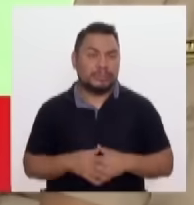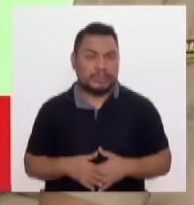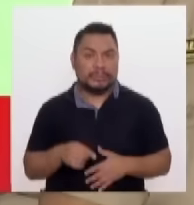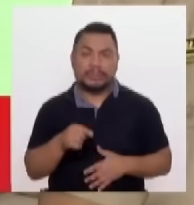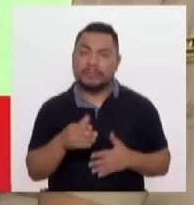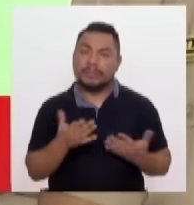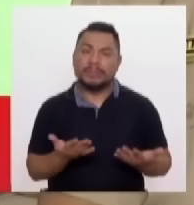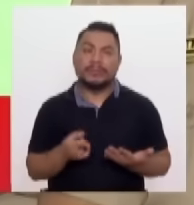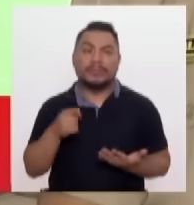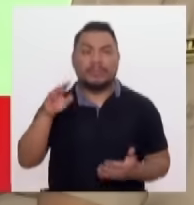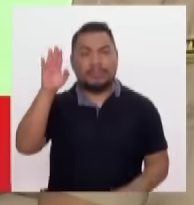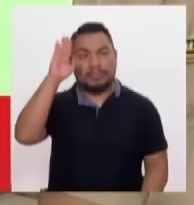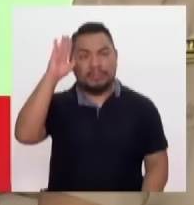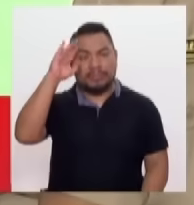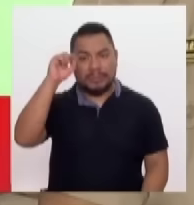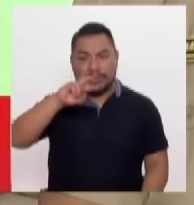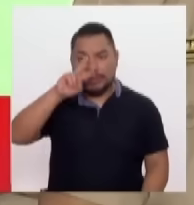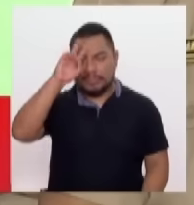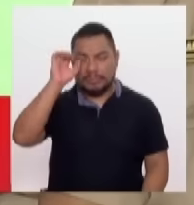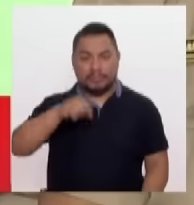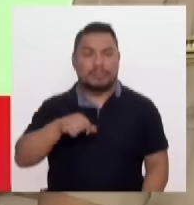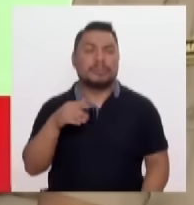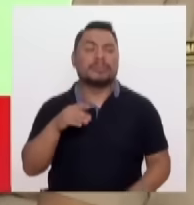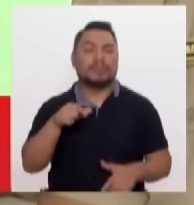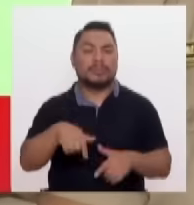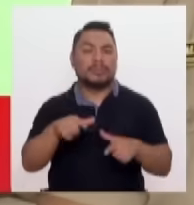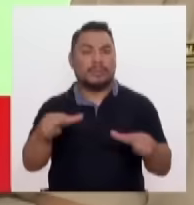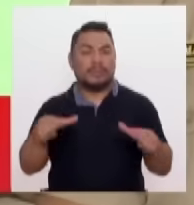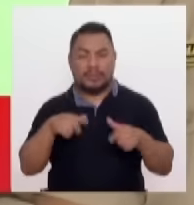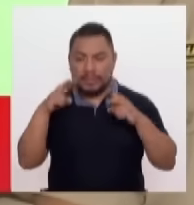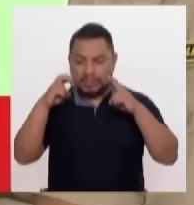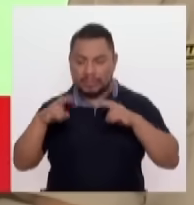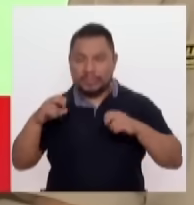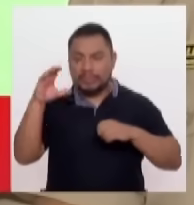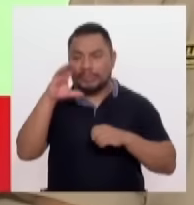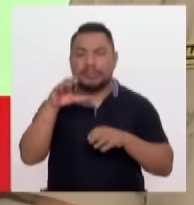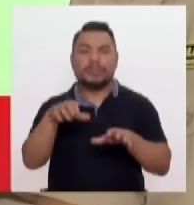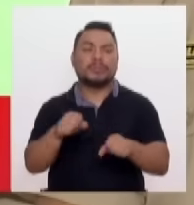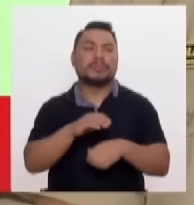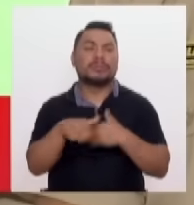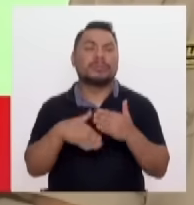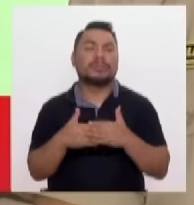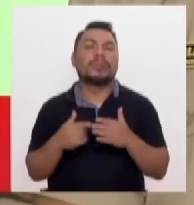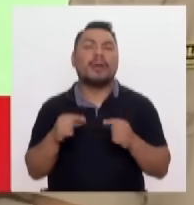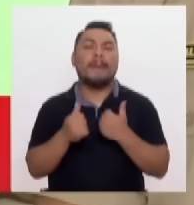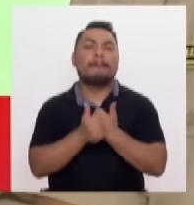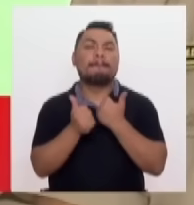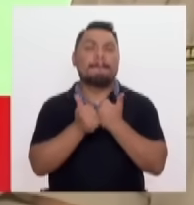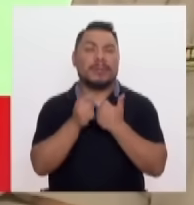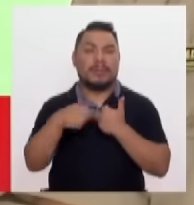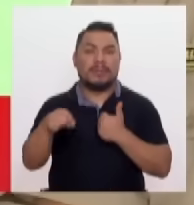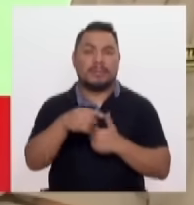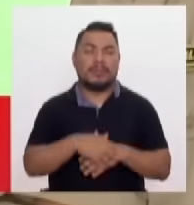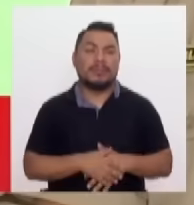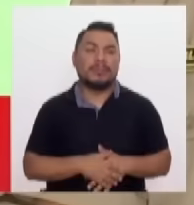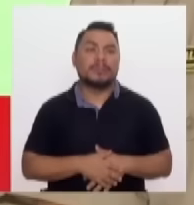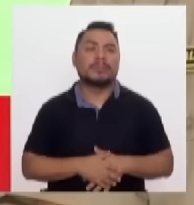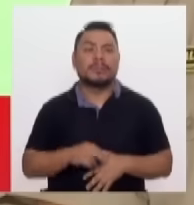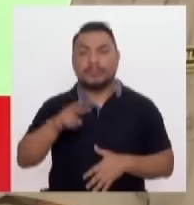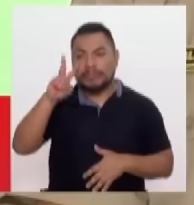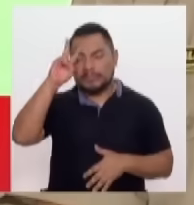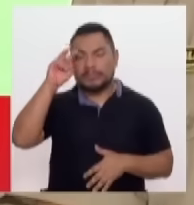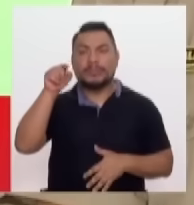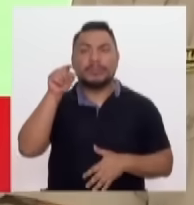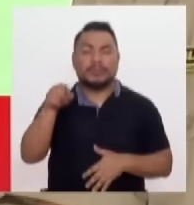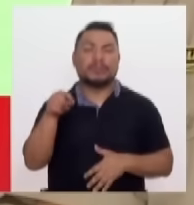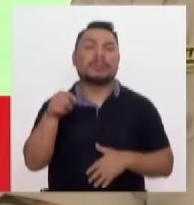Lo que demuestra que la Policía Nacional del Perú, en el campo de la investigación de los delitos contra la vida y el cuerpo y la salud, nacionales y